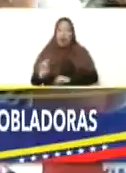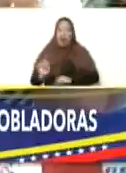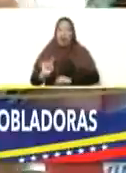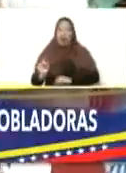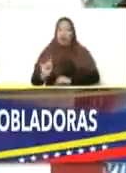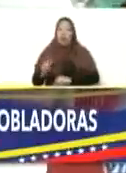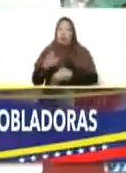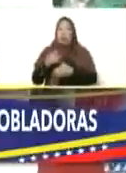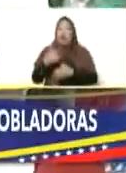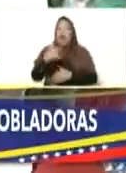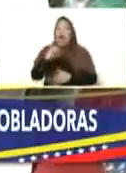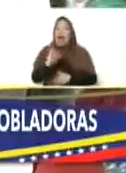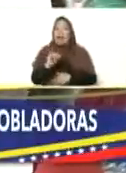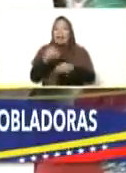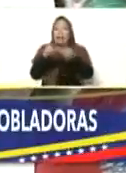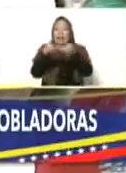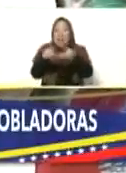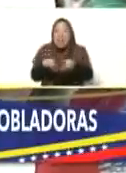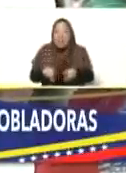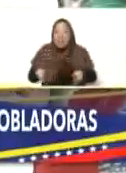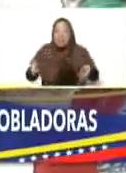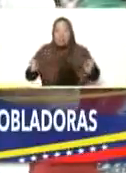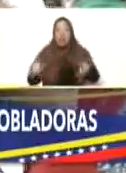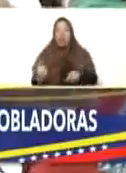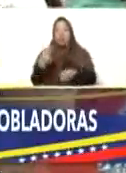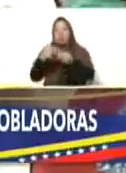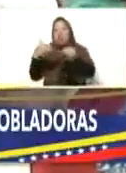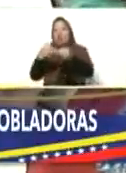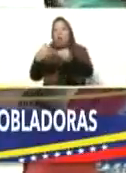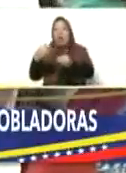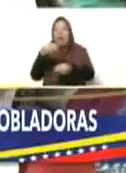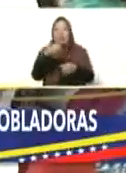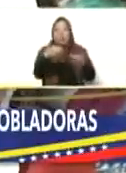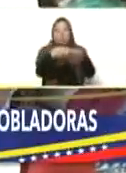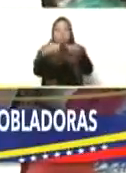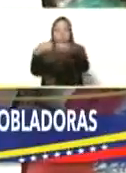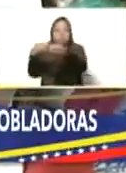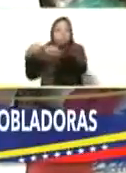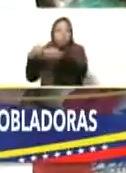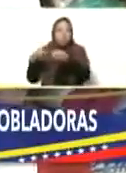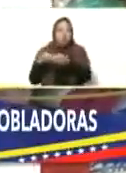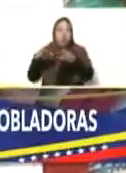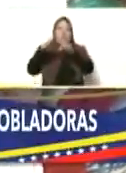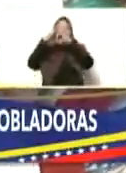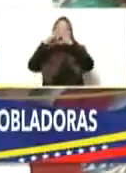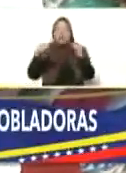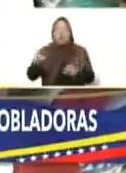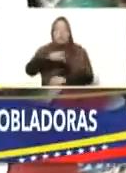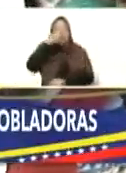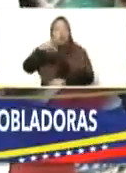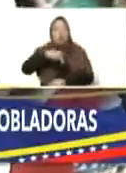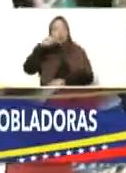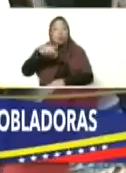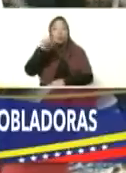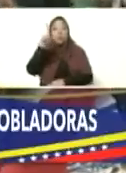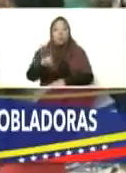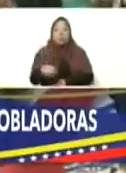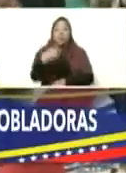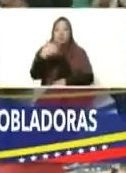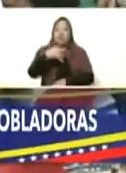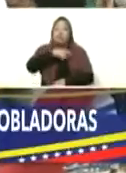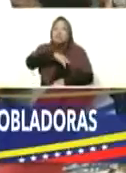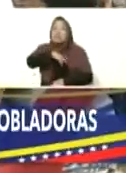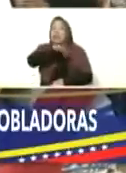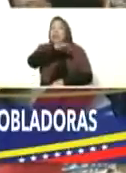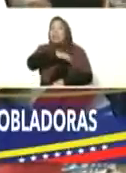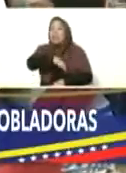entre todos y las políticas que estamos planteando nosotros que ahorita van a los compañeros es para todo a veces sentimos y